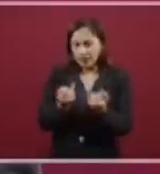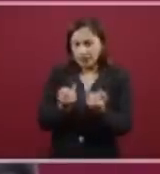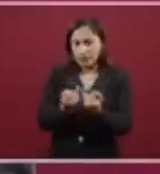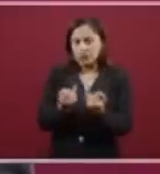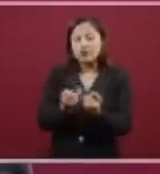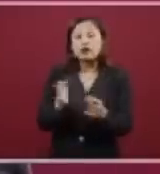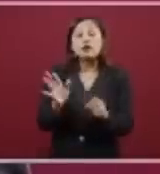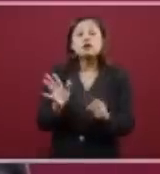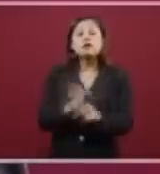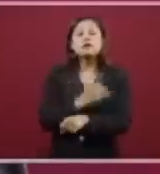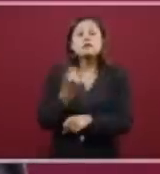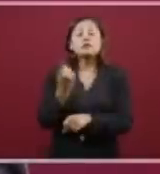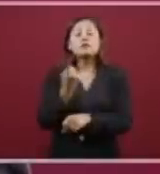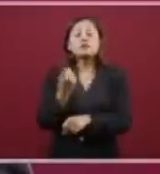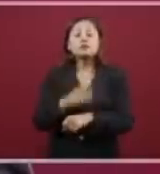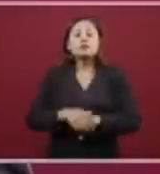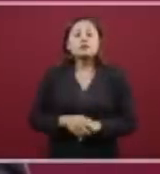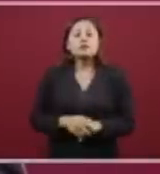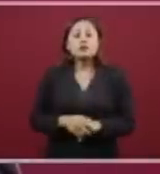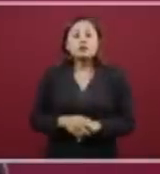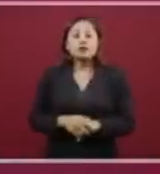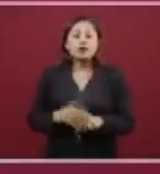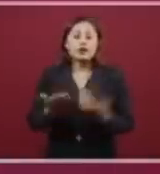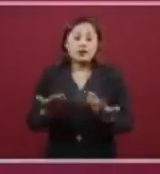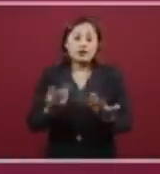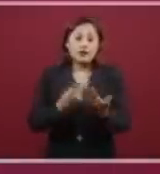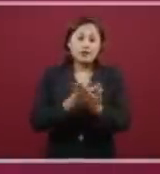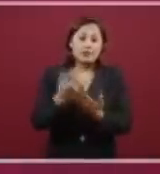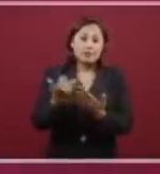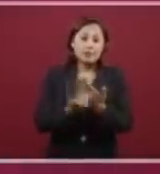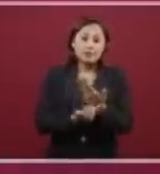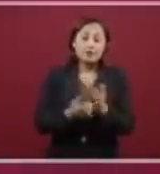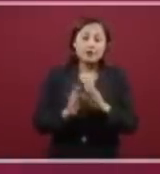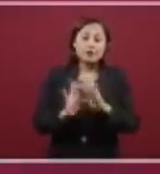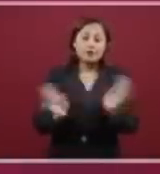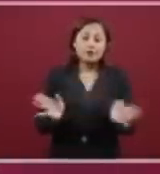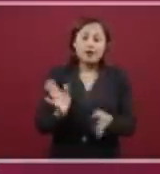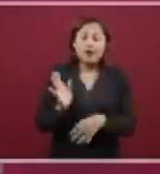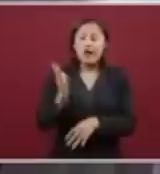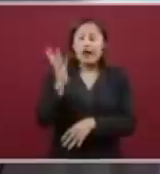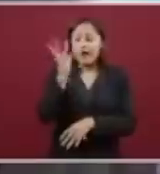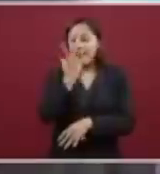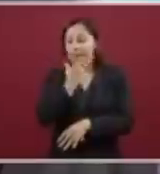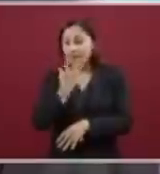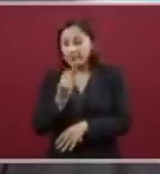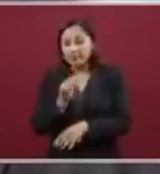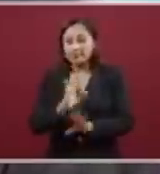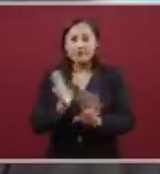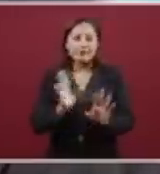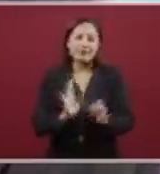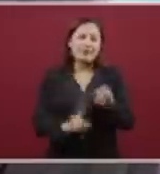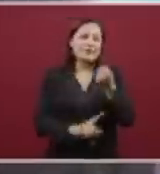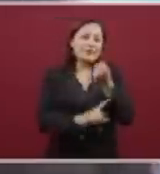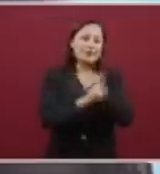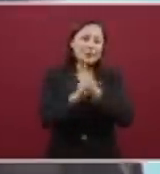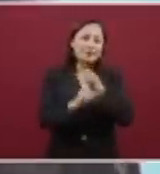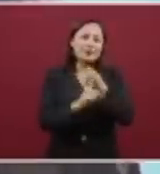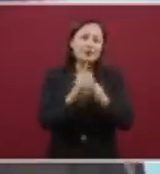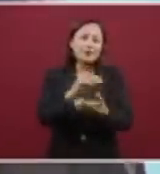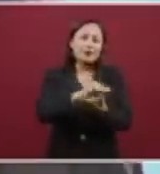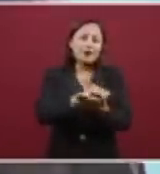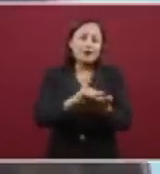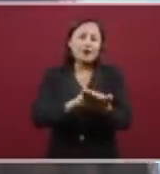no fue miel sobre ojuelas todo esto y ya resolvimos todos los problemas estamos quedándonos con un adeudo que